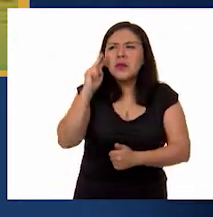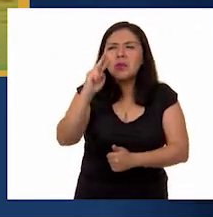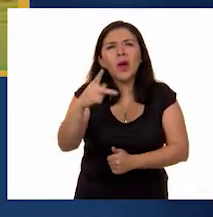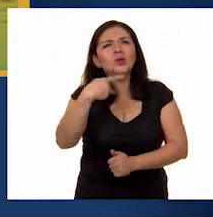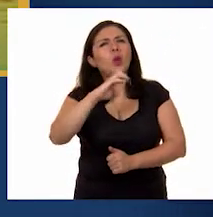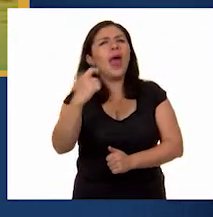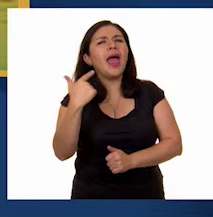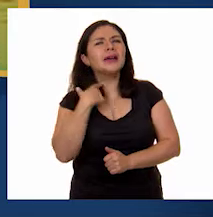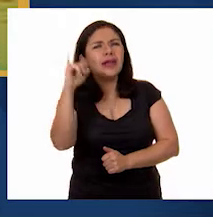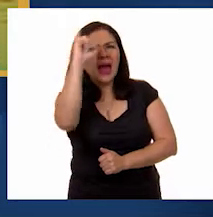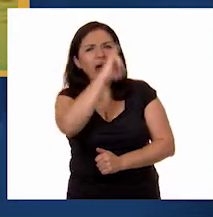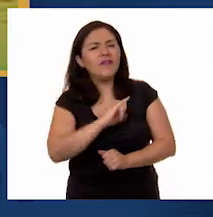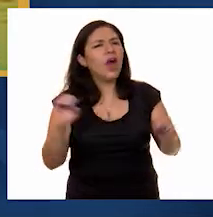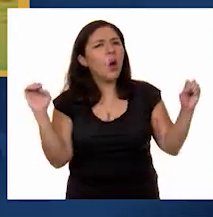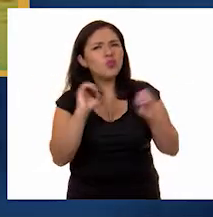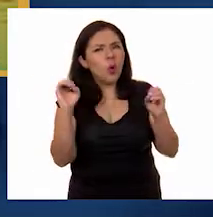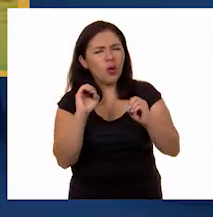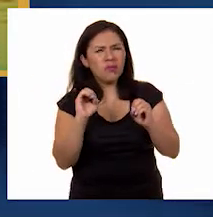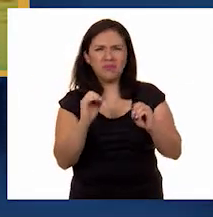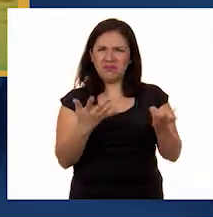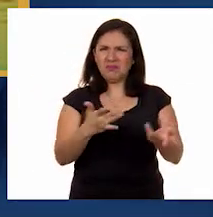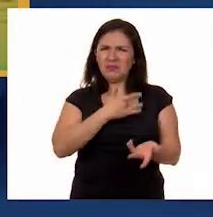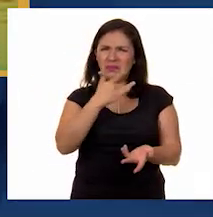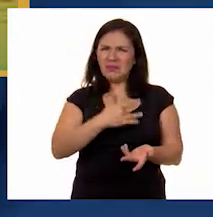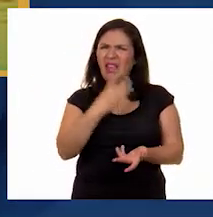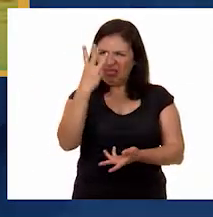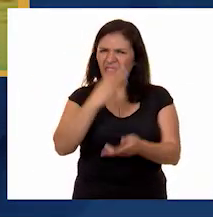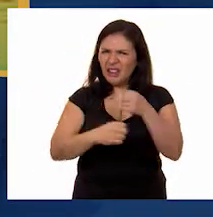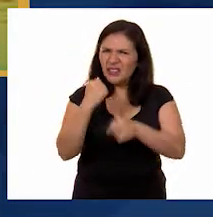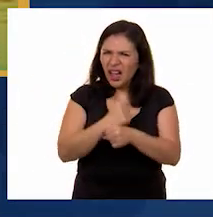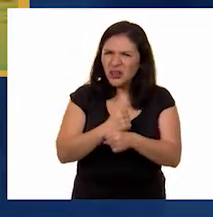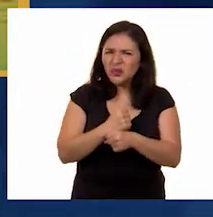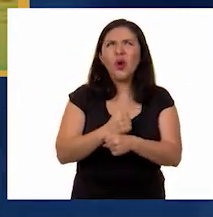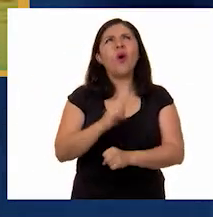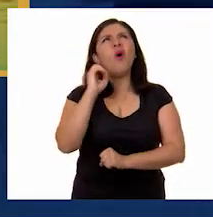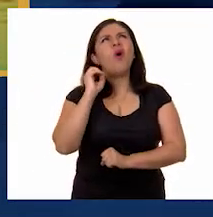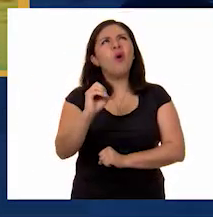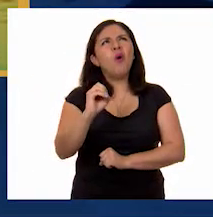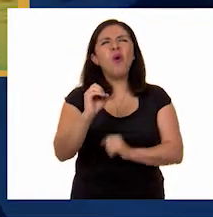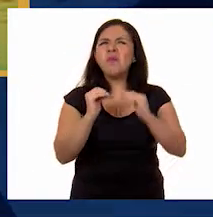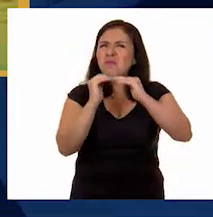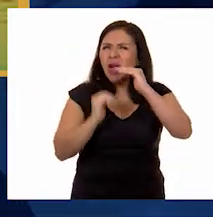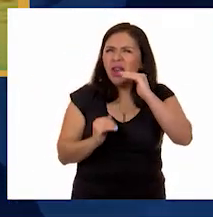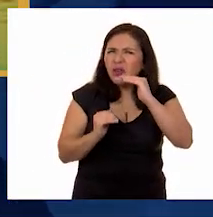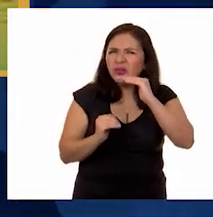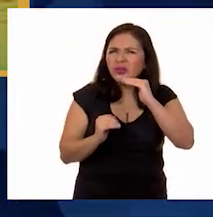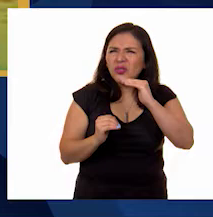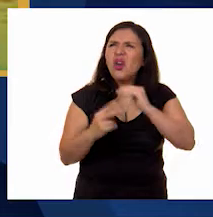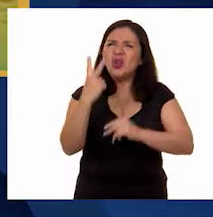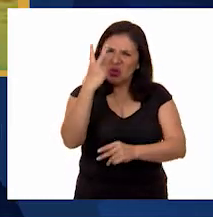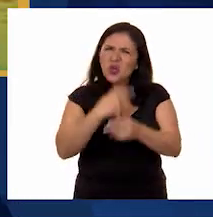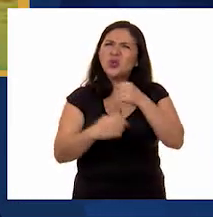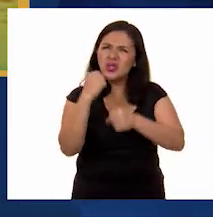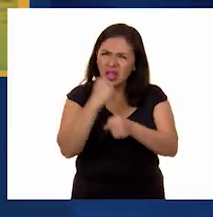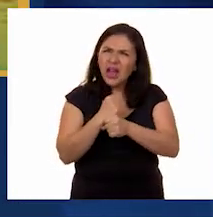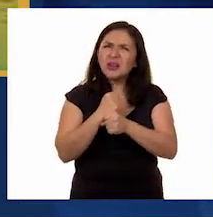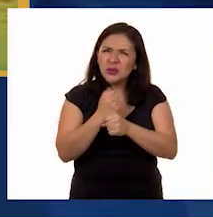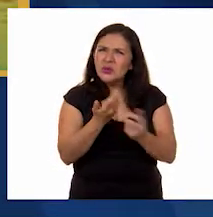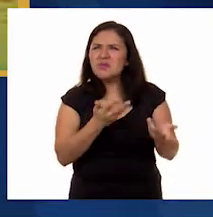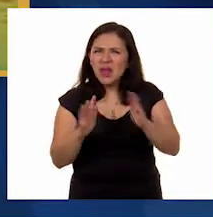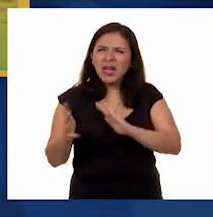expatrón Dougal. 3 años? Tal vez no tanto. 2 años y 9